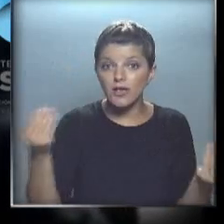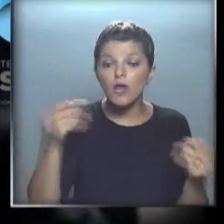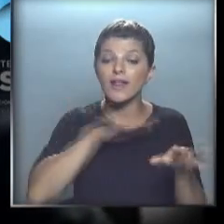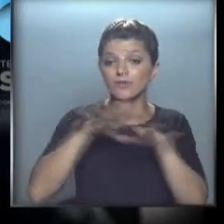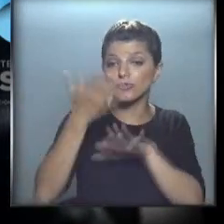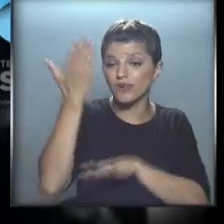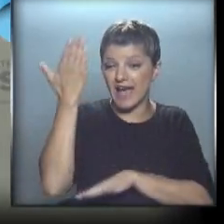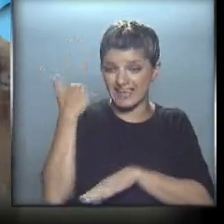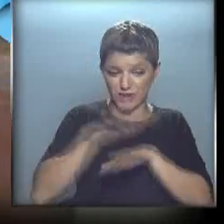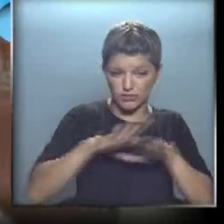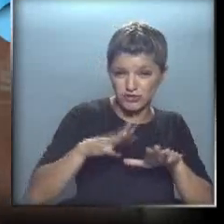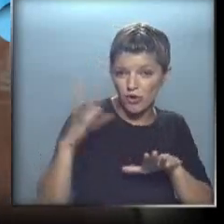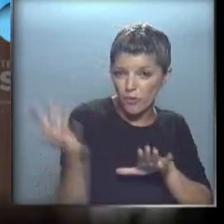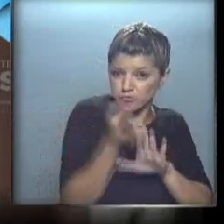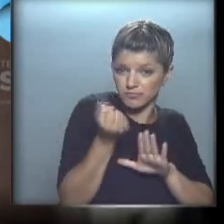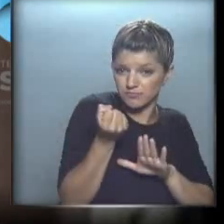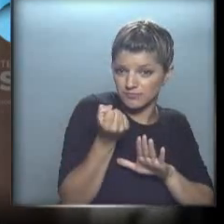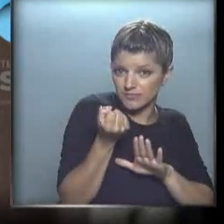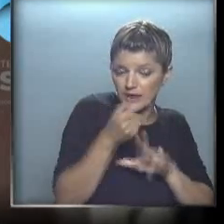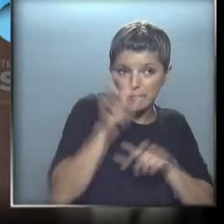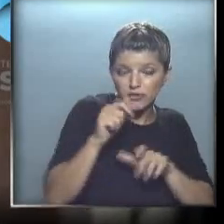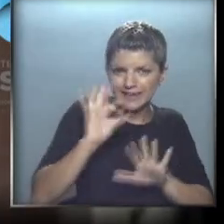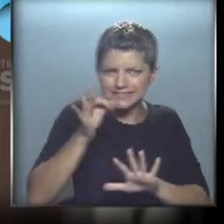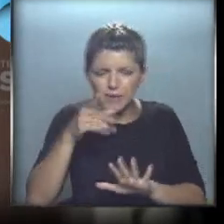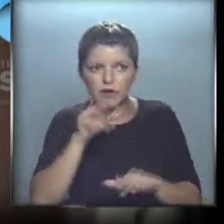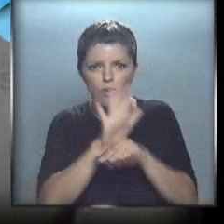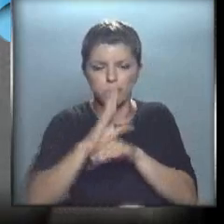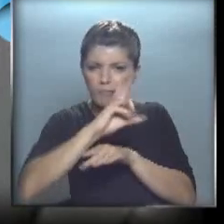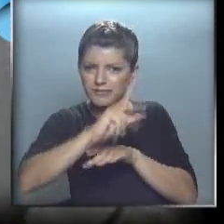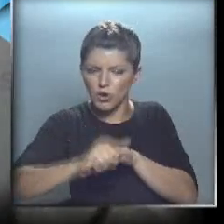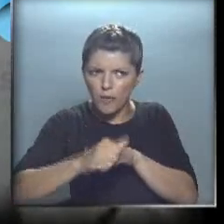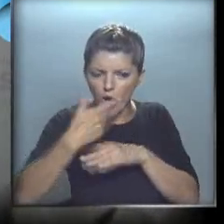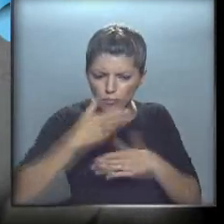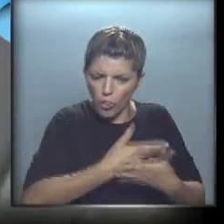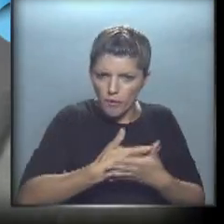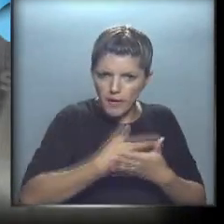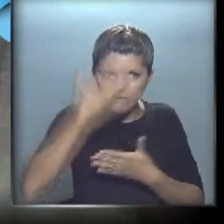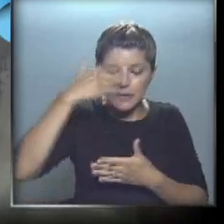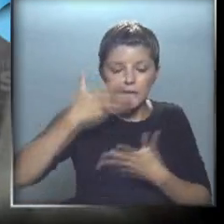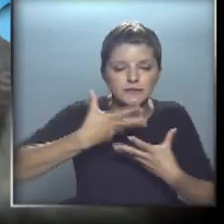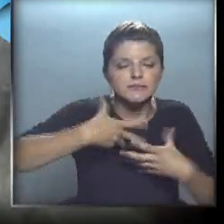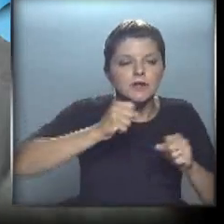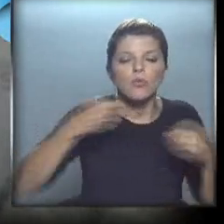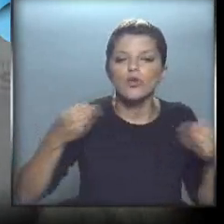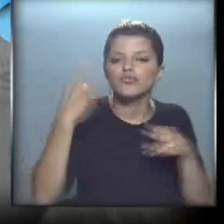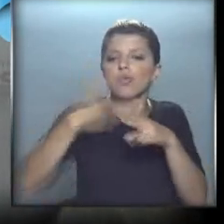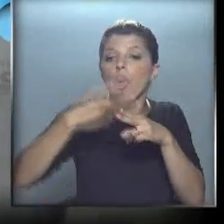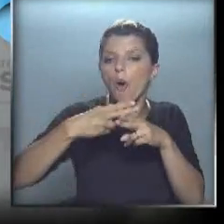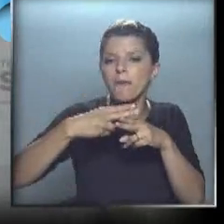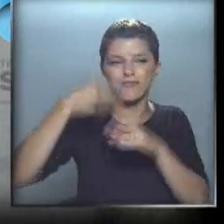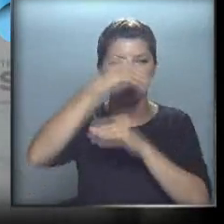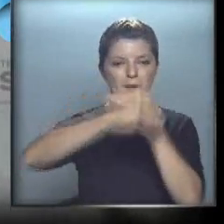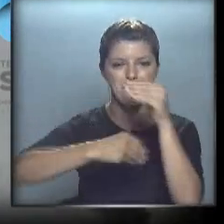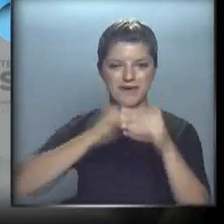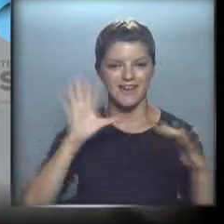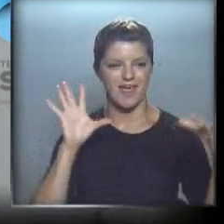Estado. Las personas que se enteran que fueron apropiadas no solo recuperan un nombre, un vínculo filial con personas que están